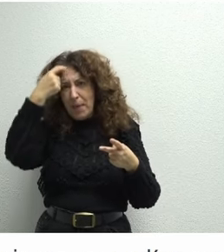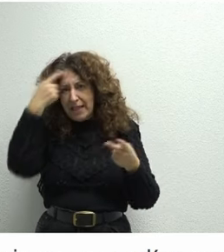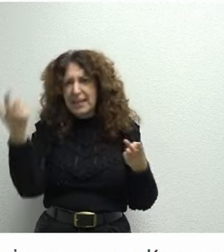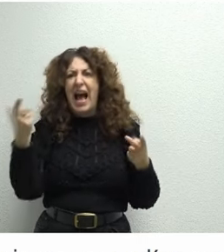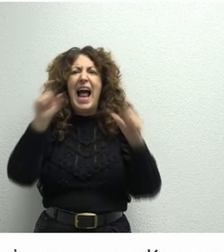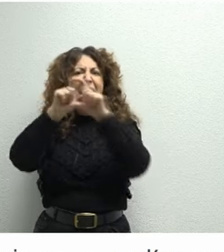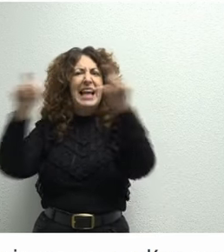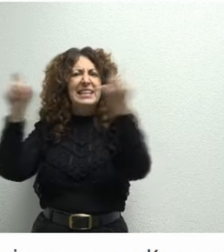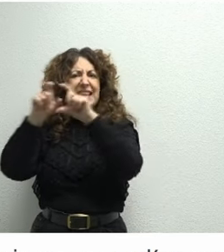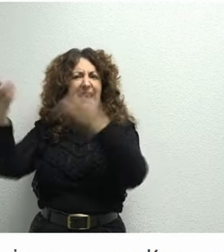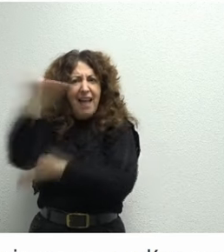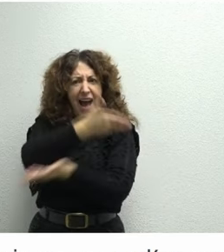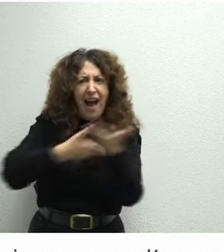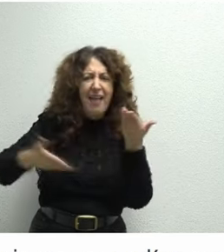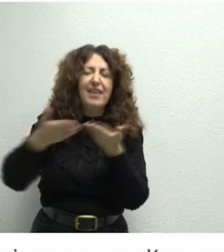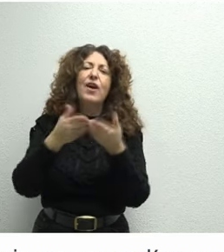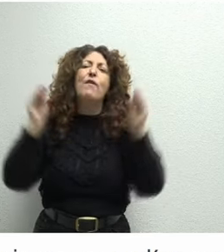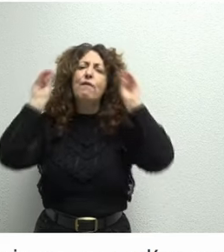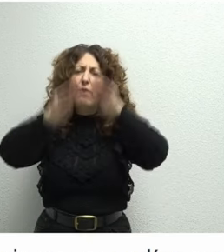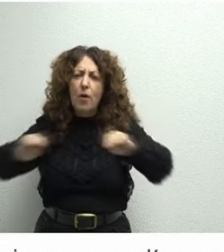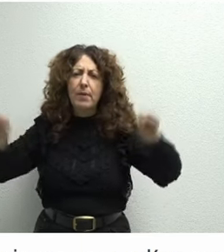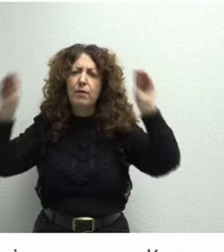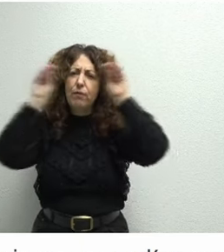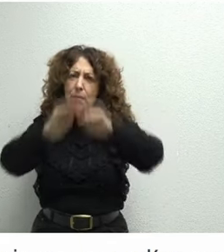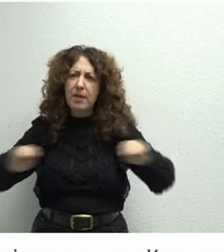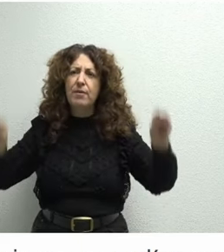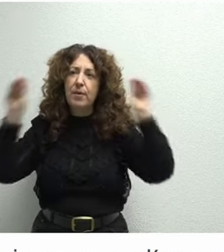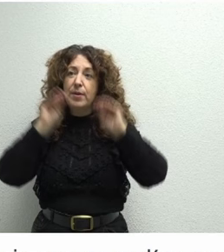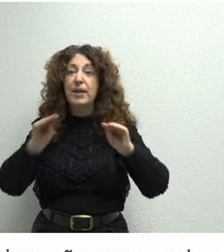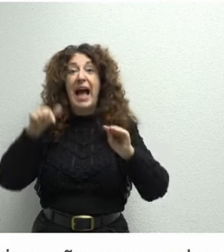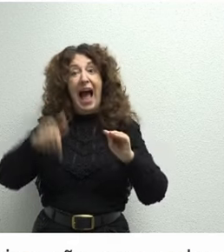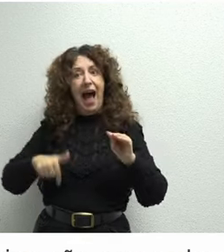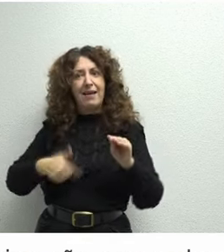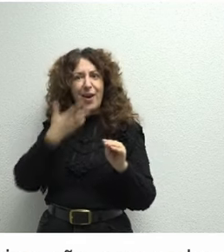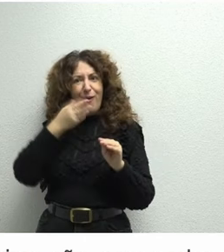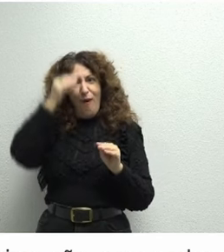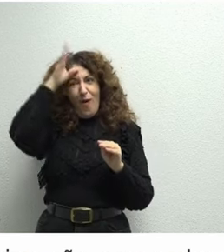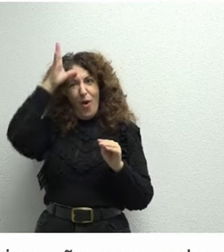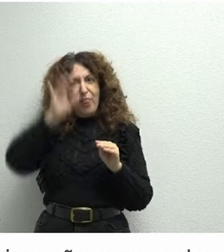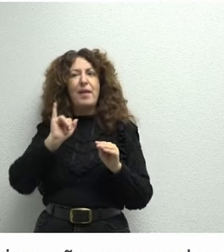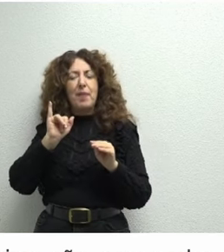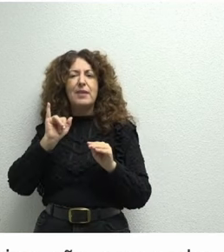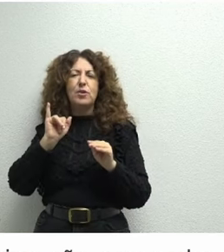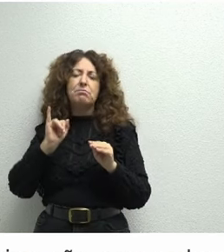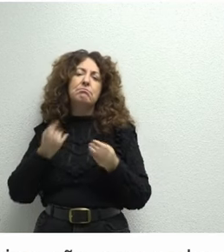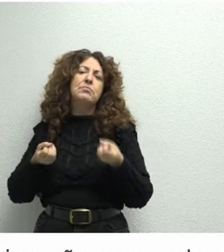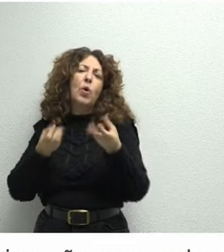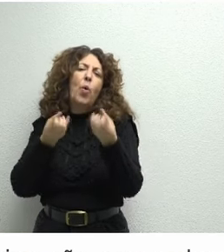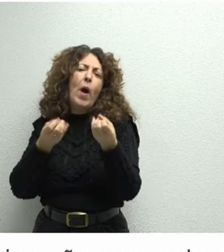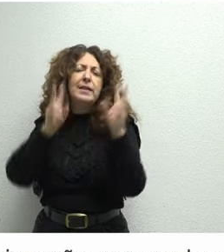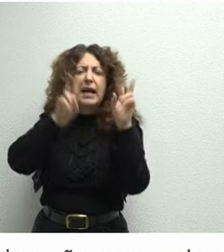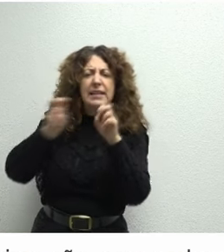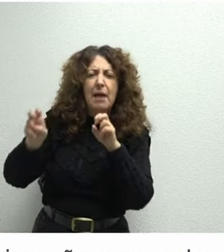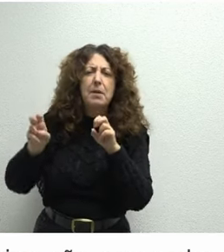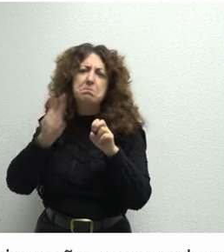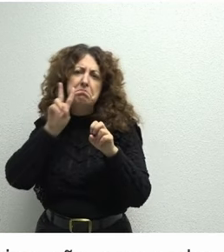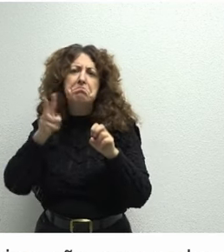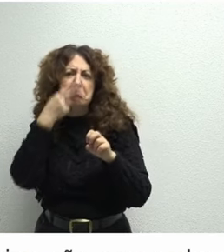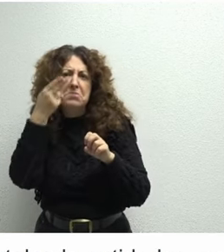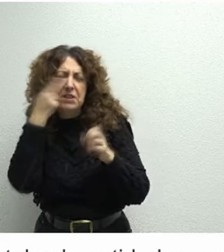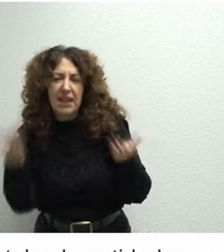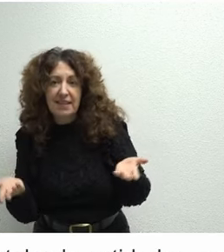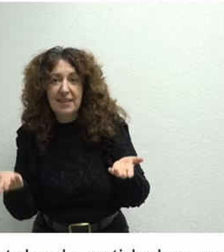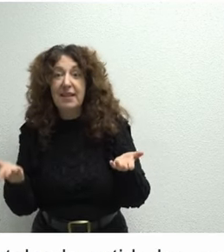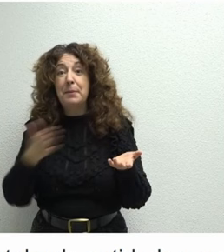entidades poder hacer formación contando con el conocimiento que se tiene desde aquí sobre temas que os parezcan interesantes y por